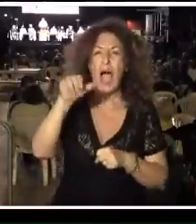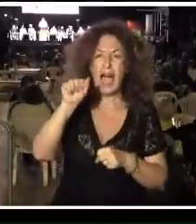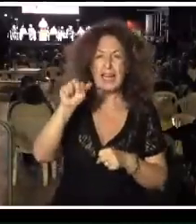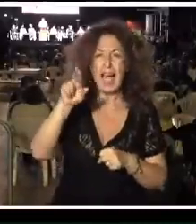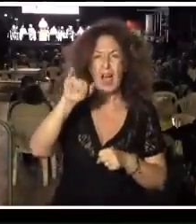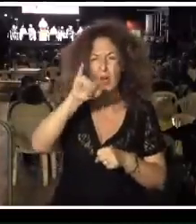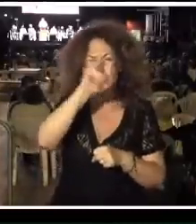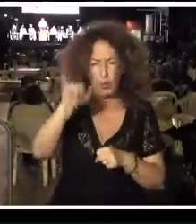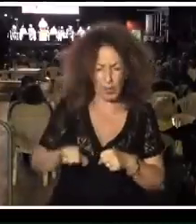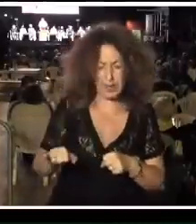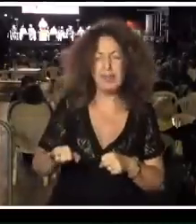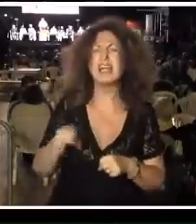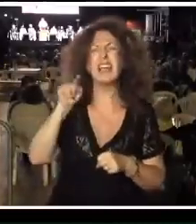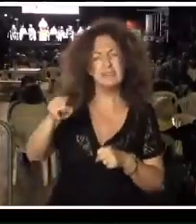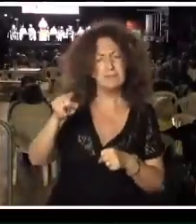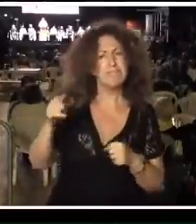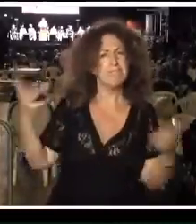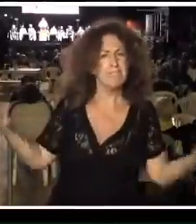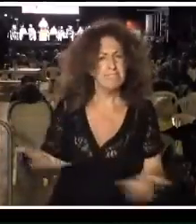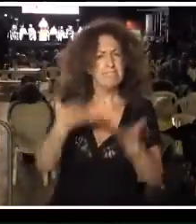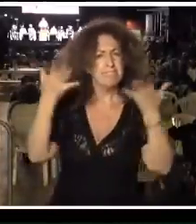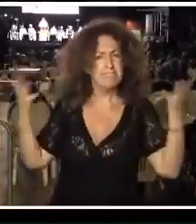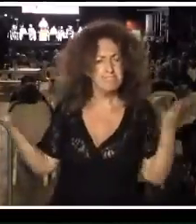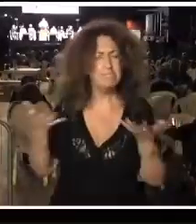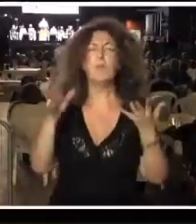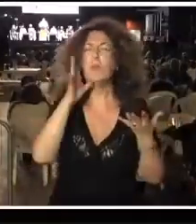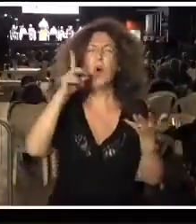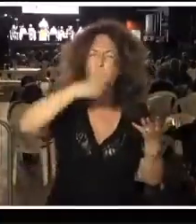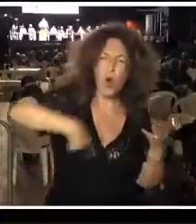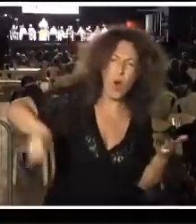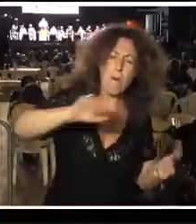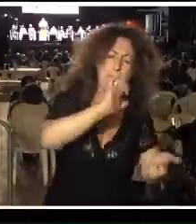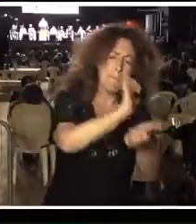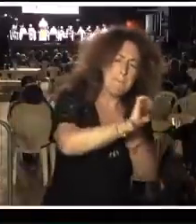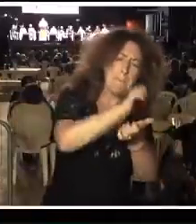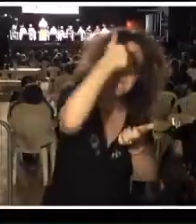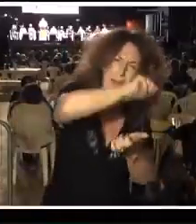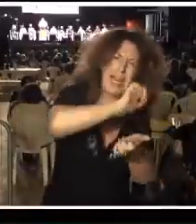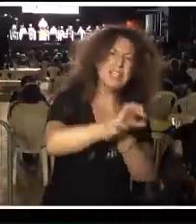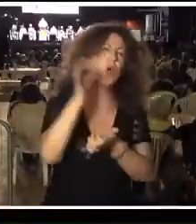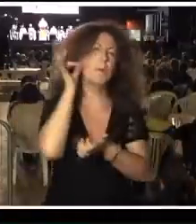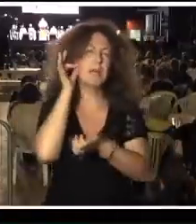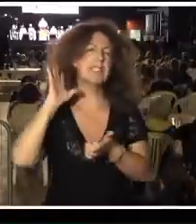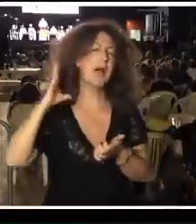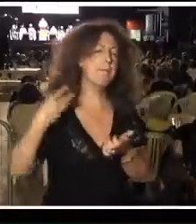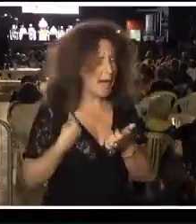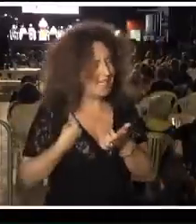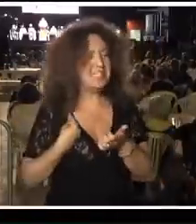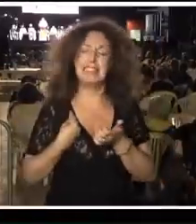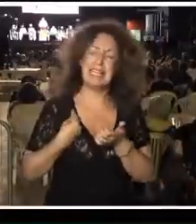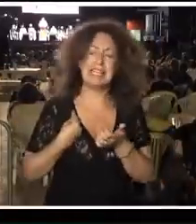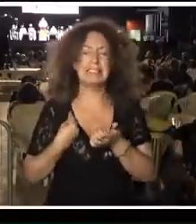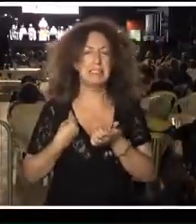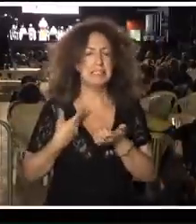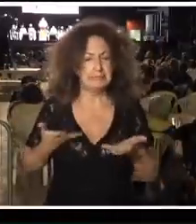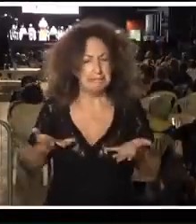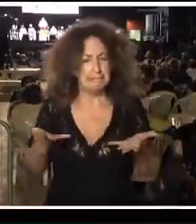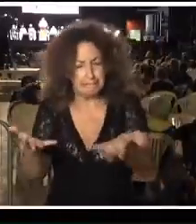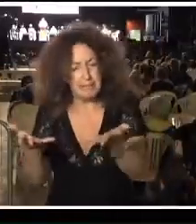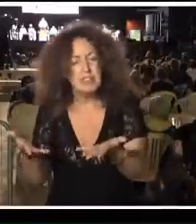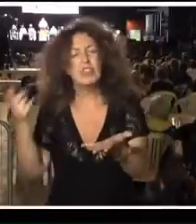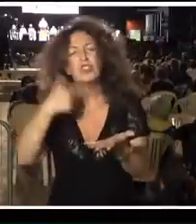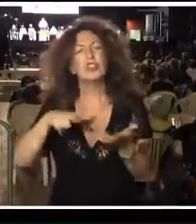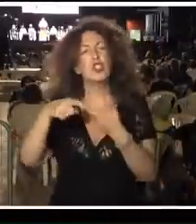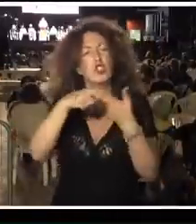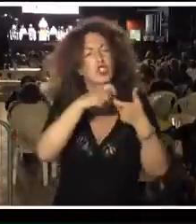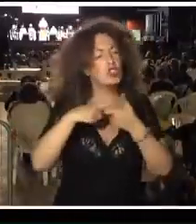ella por la de todos los presos y presas palestinas. Y mostramos nuestra solidaridad con la